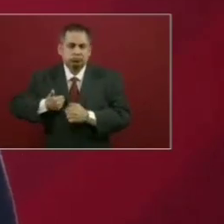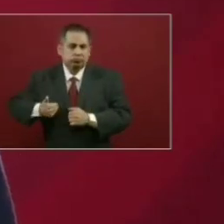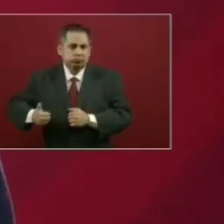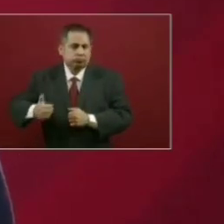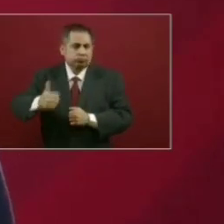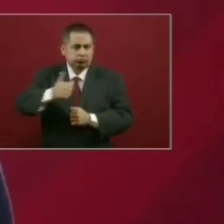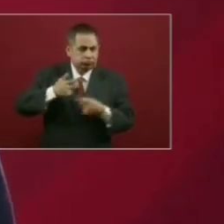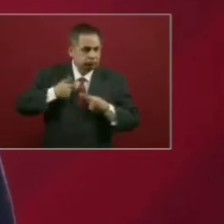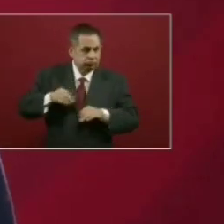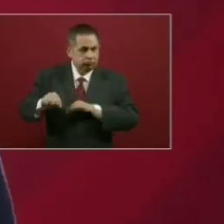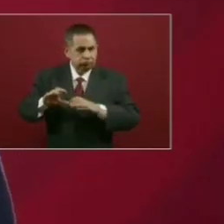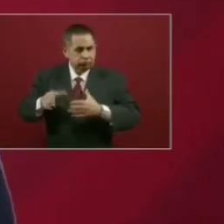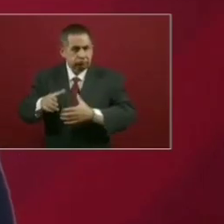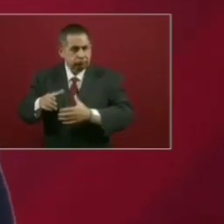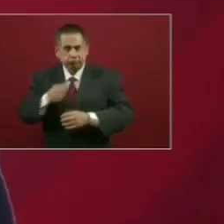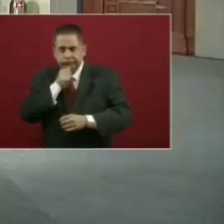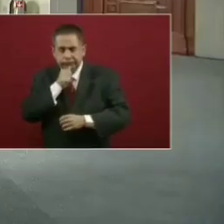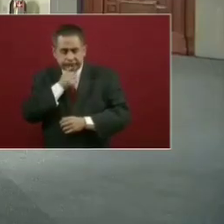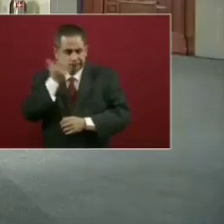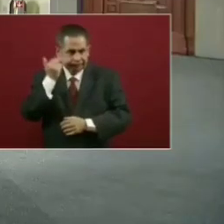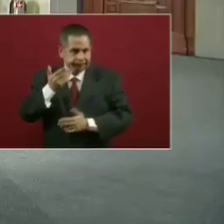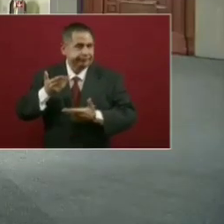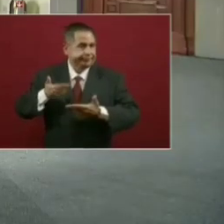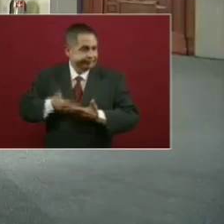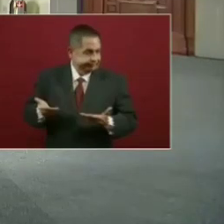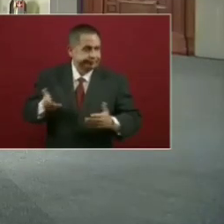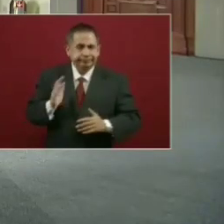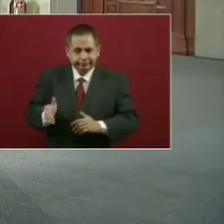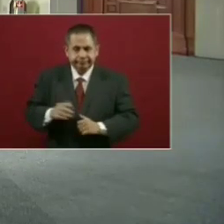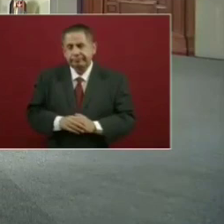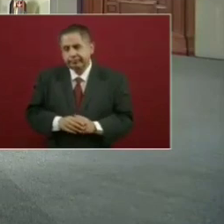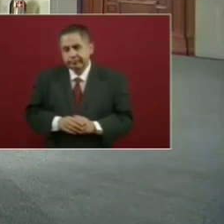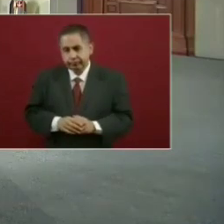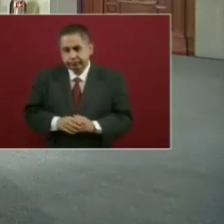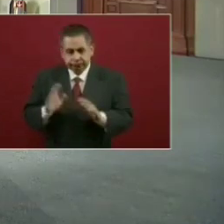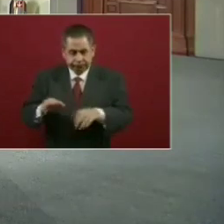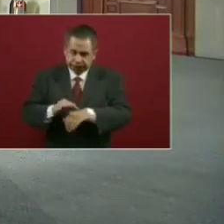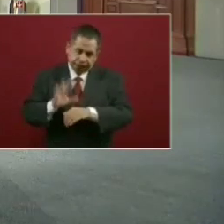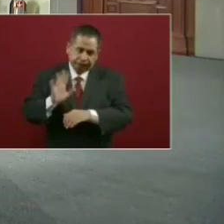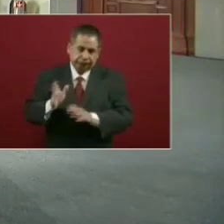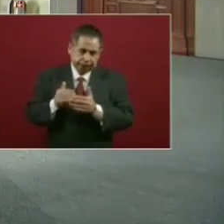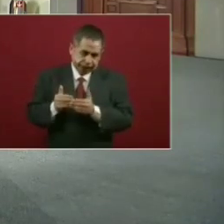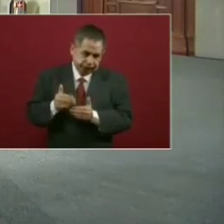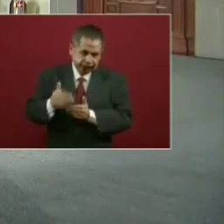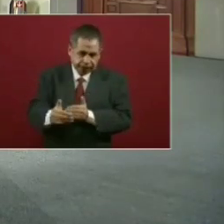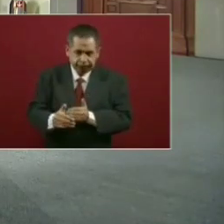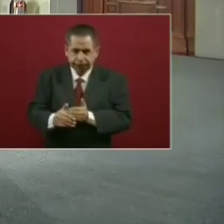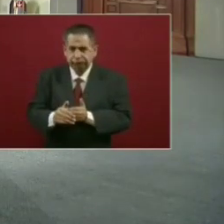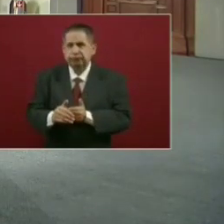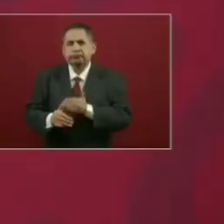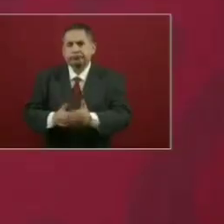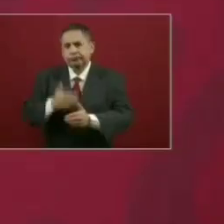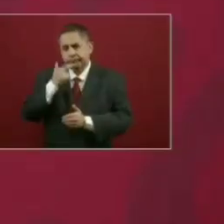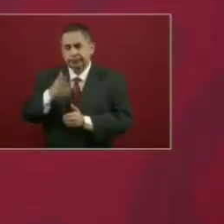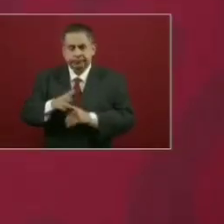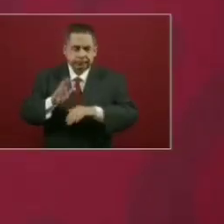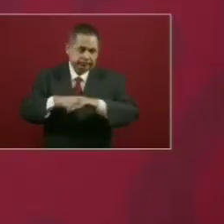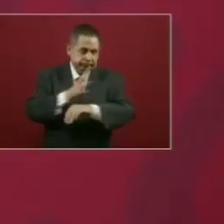los servidores públicos. Esto ya es un avance, el